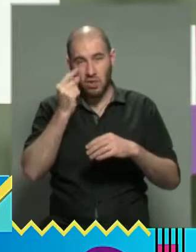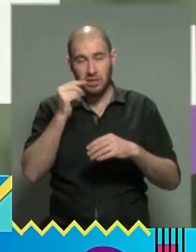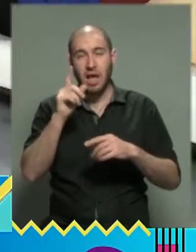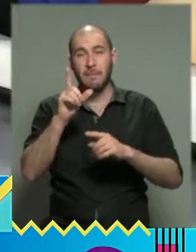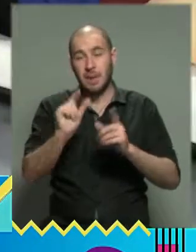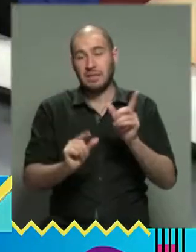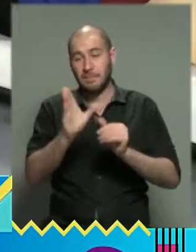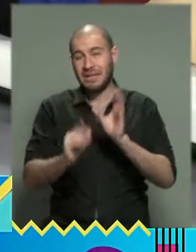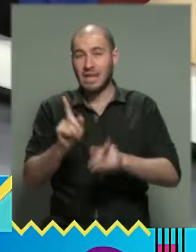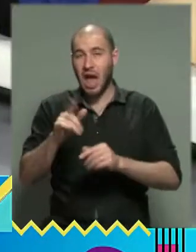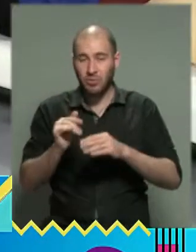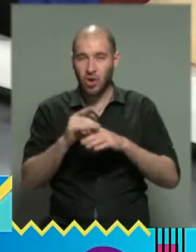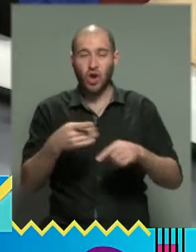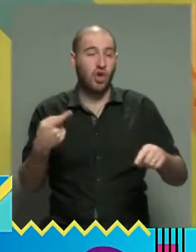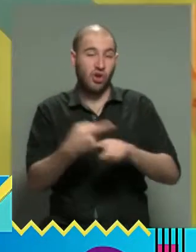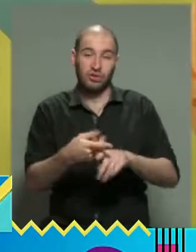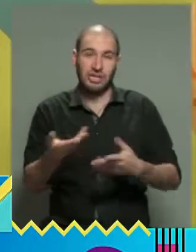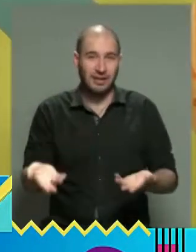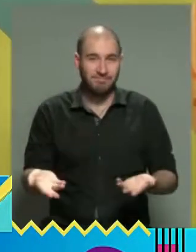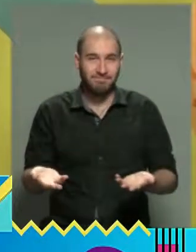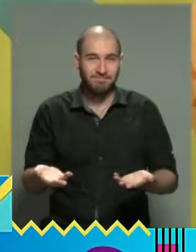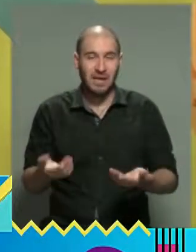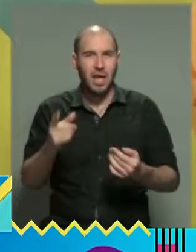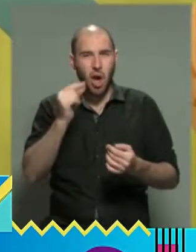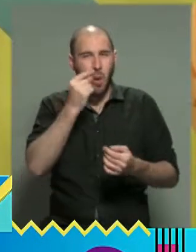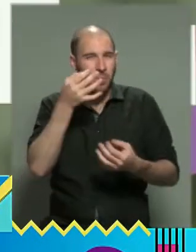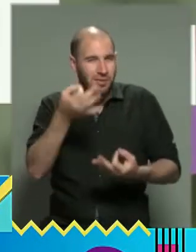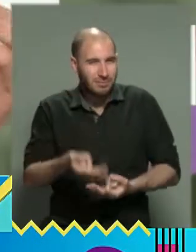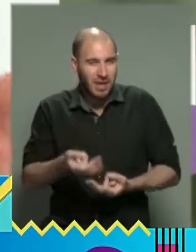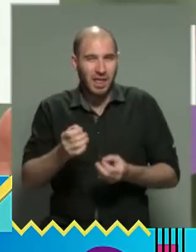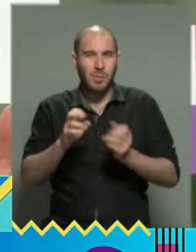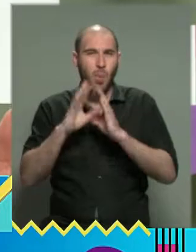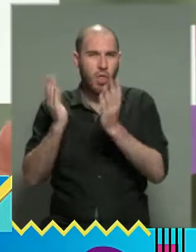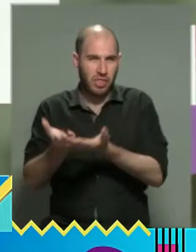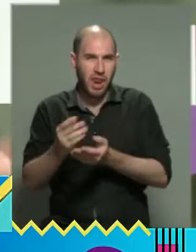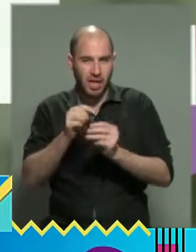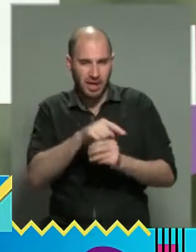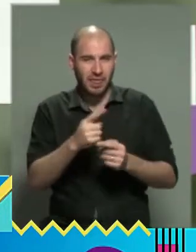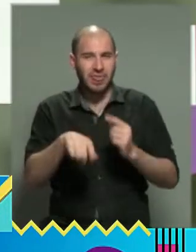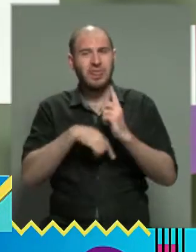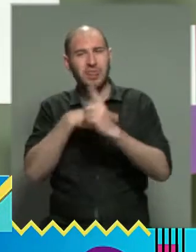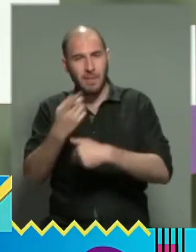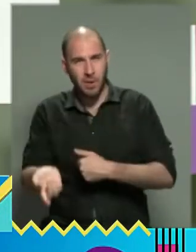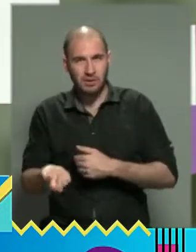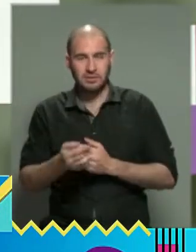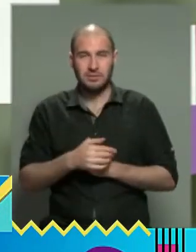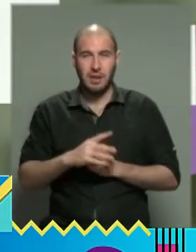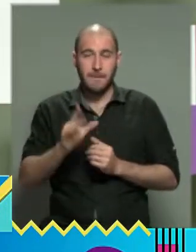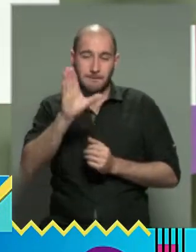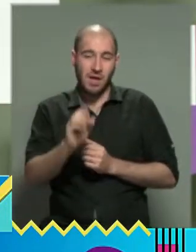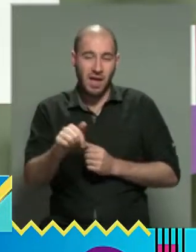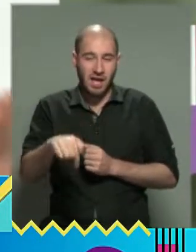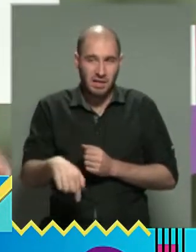algunos países que van en contra de esto. Entonces, es políticamente correcto a nivel mundial desde ahí, y después llevándolo un poco más a nuestro